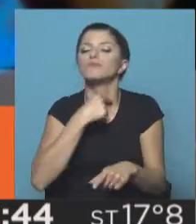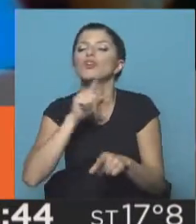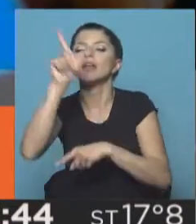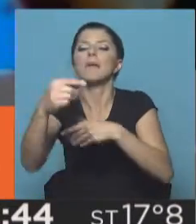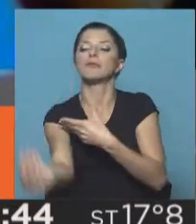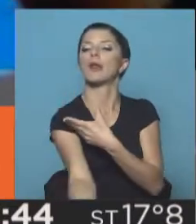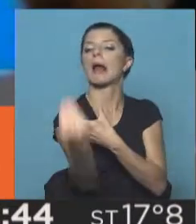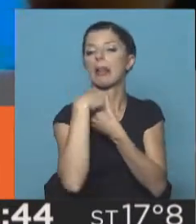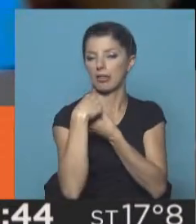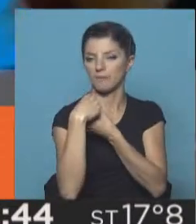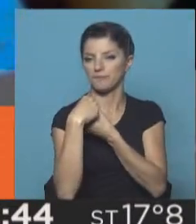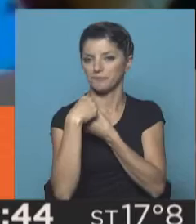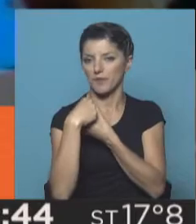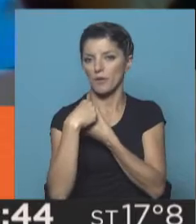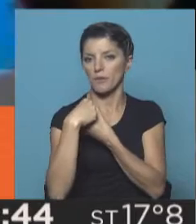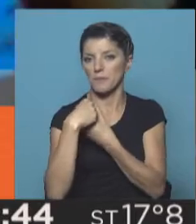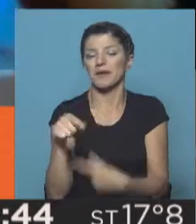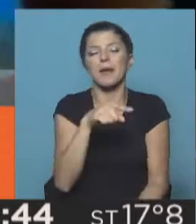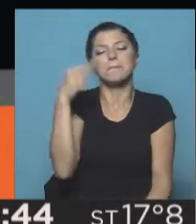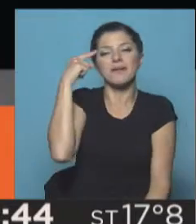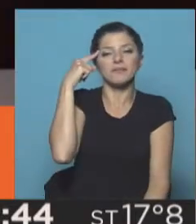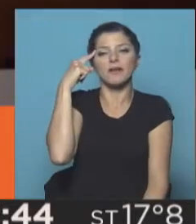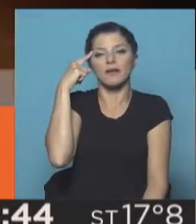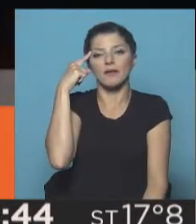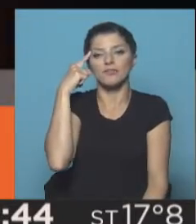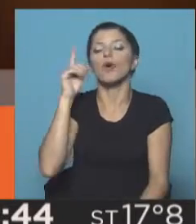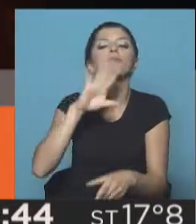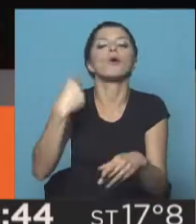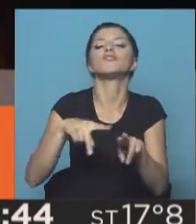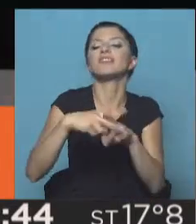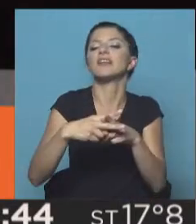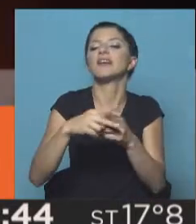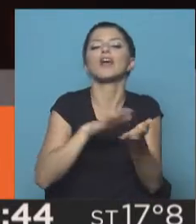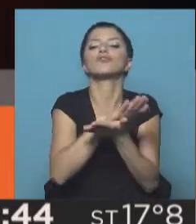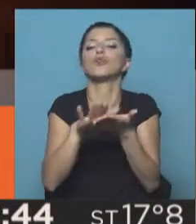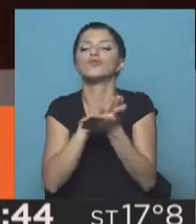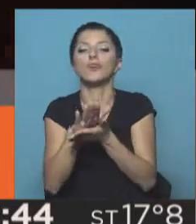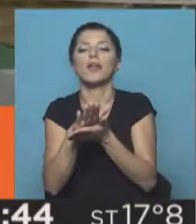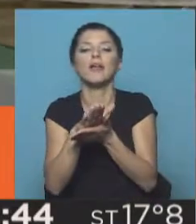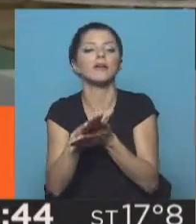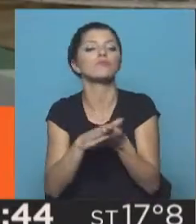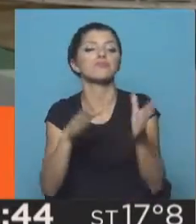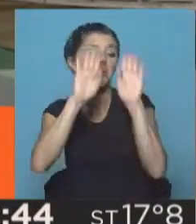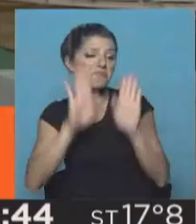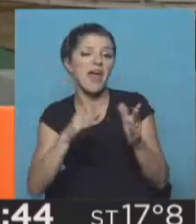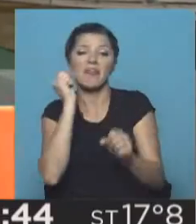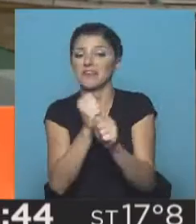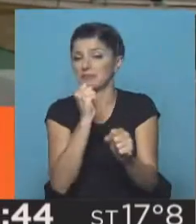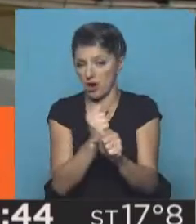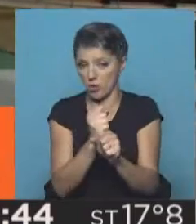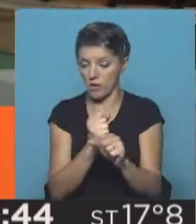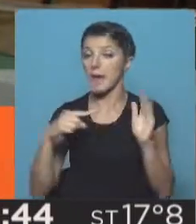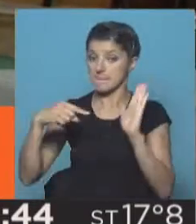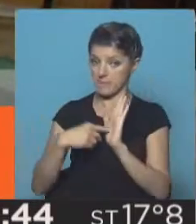ellos creen, y después están los problemas, ¿no?, de que son cuestiones técnicas que se resuelven en una buena mesa de trabajo. Pero hay gobiernos, si vos